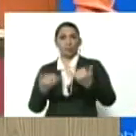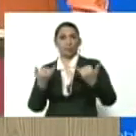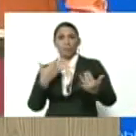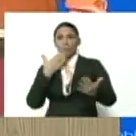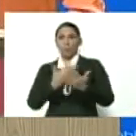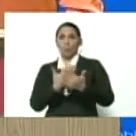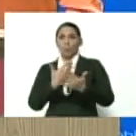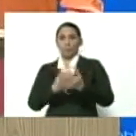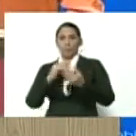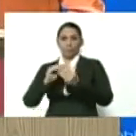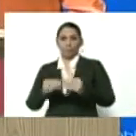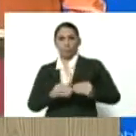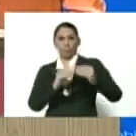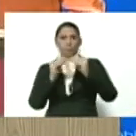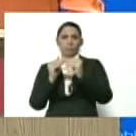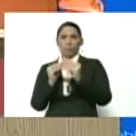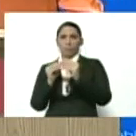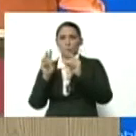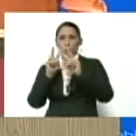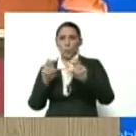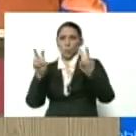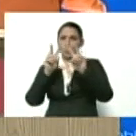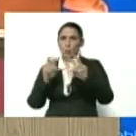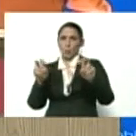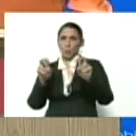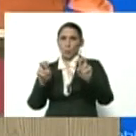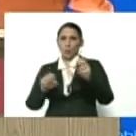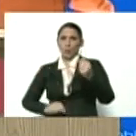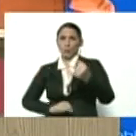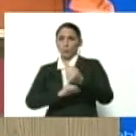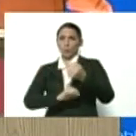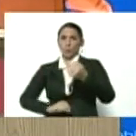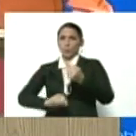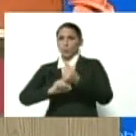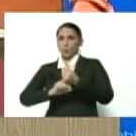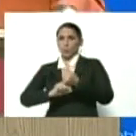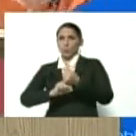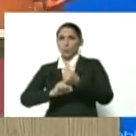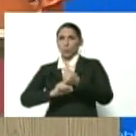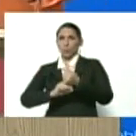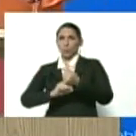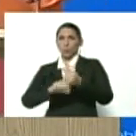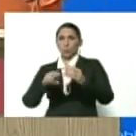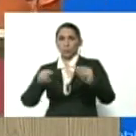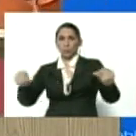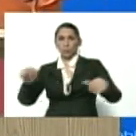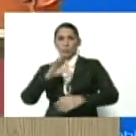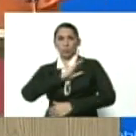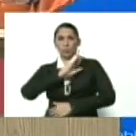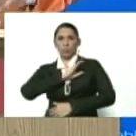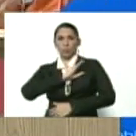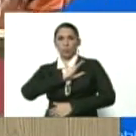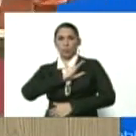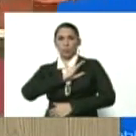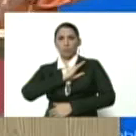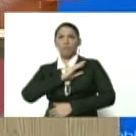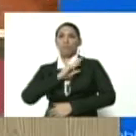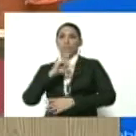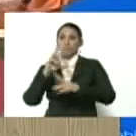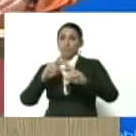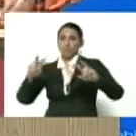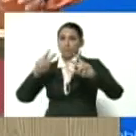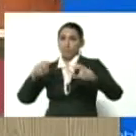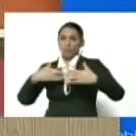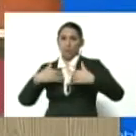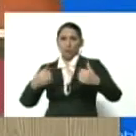propuestas elaboradas, estudiadas, basadas en la territorialización epidemiológica que hemos